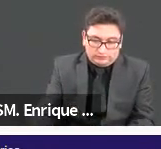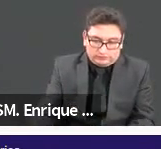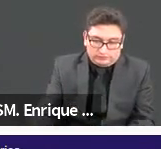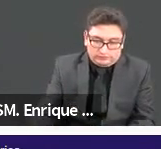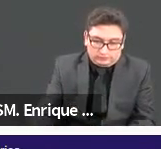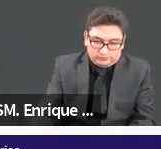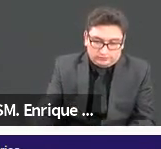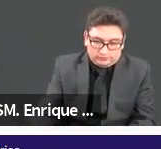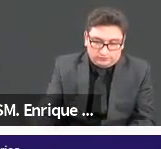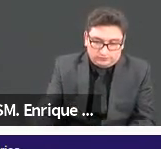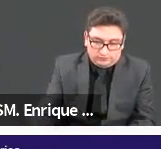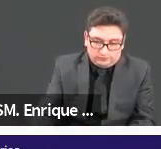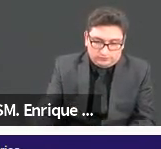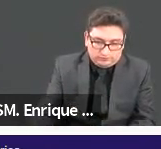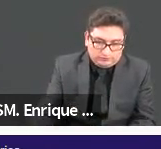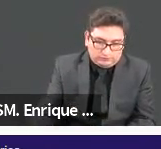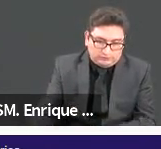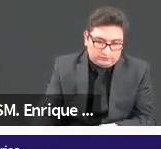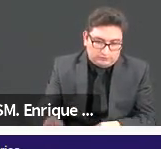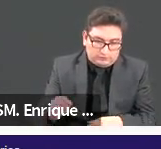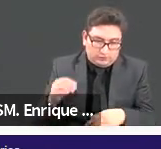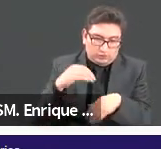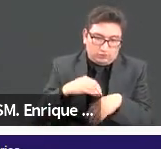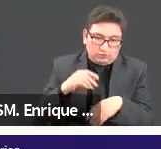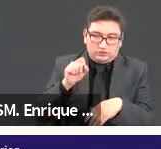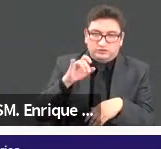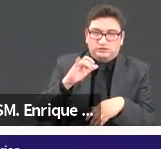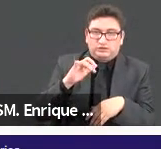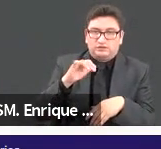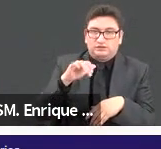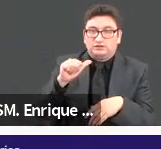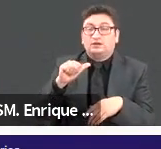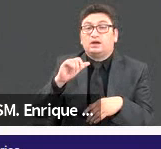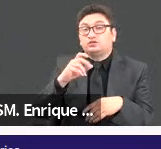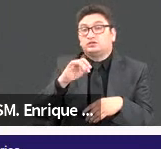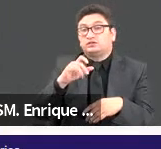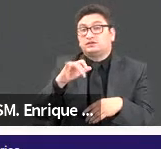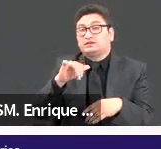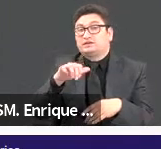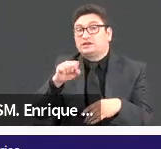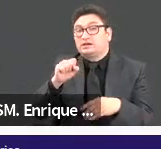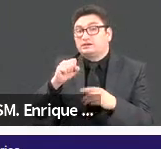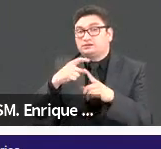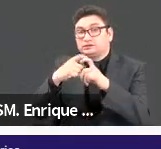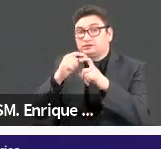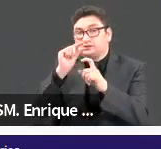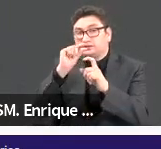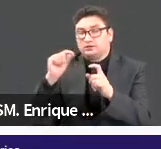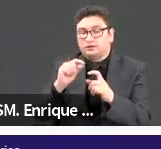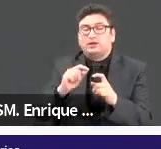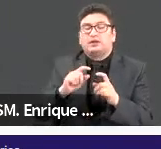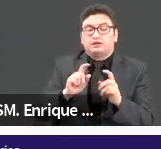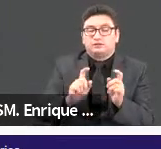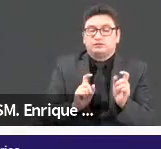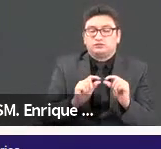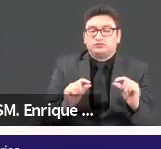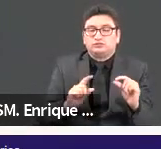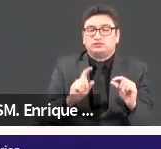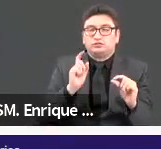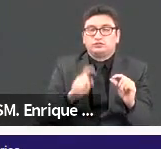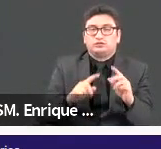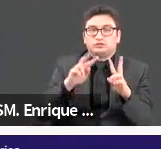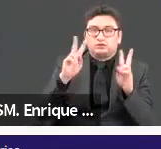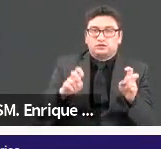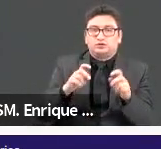asterisco, la vamos a buscar únicamente en título y subtítulo, quitamos las demás, damos un